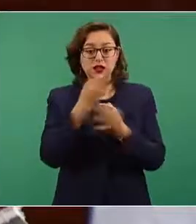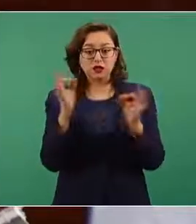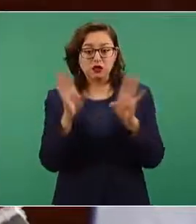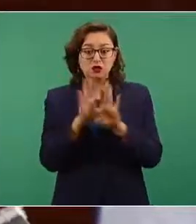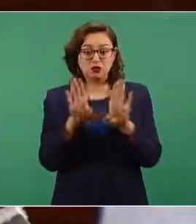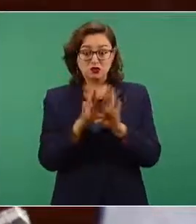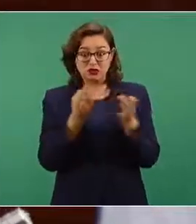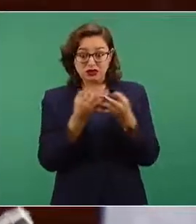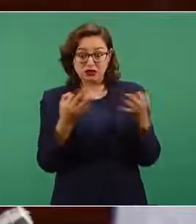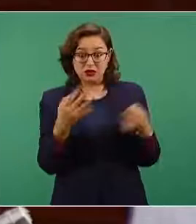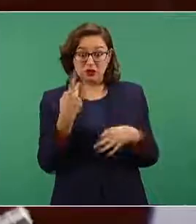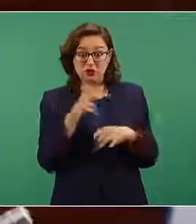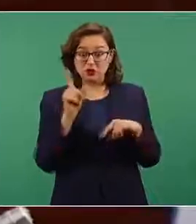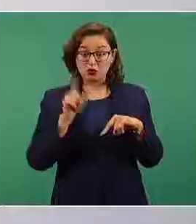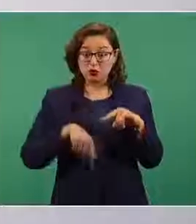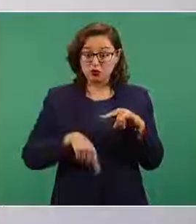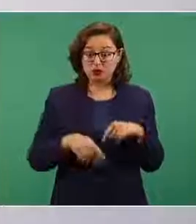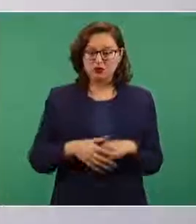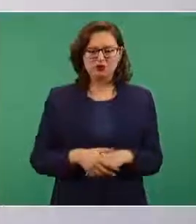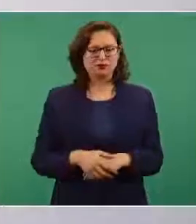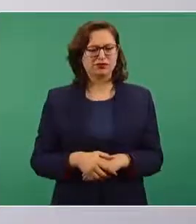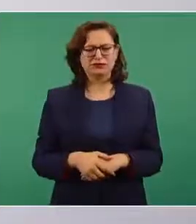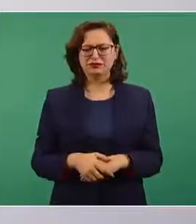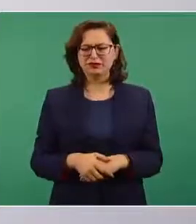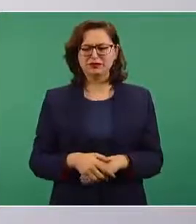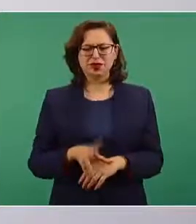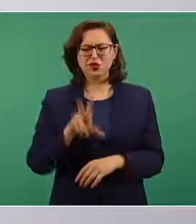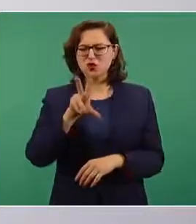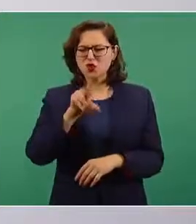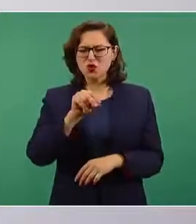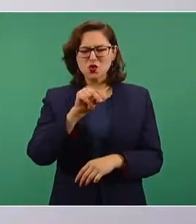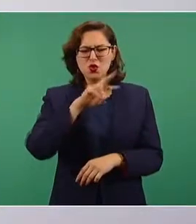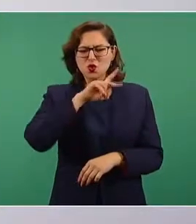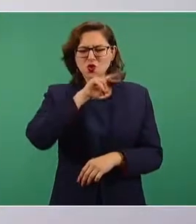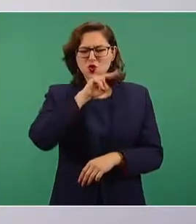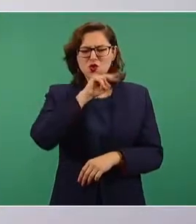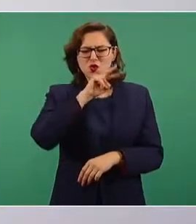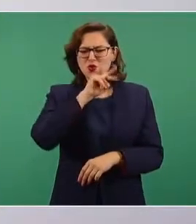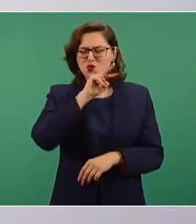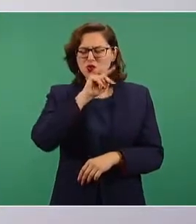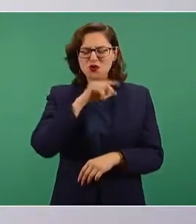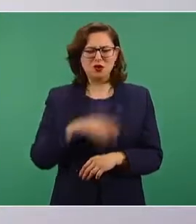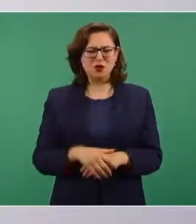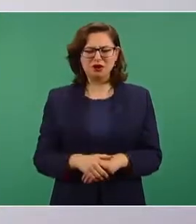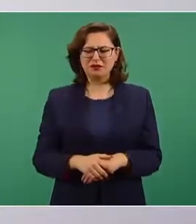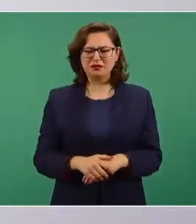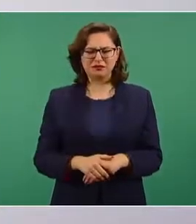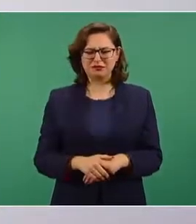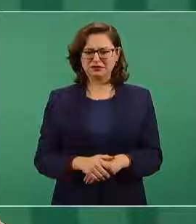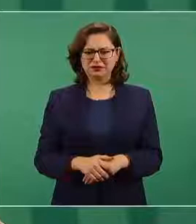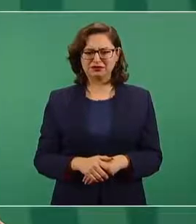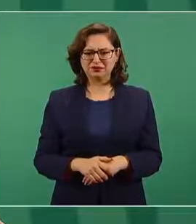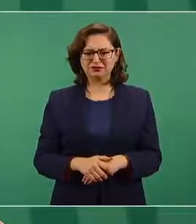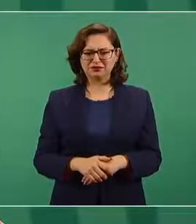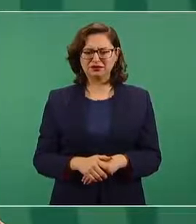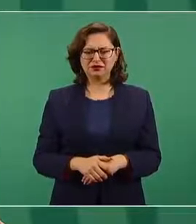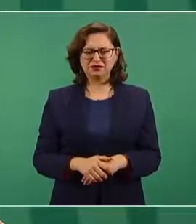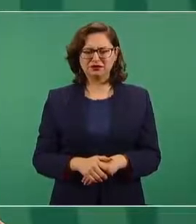una expropiación de tierras? Que no se preocupen, que no se va a cometer